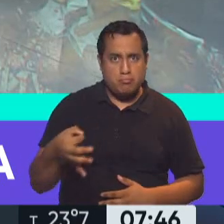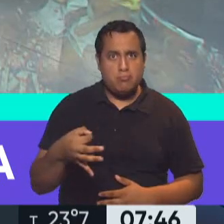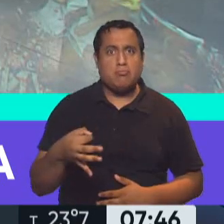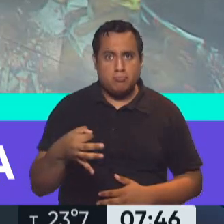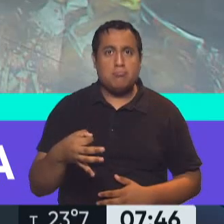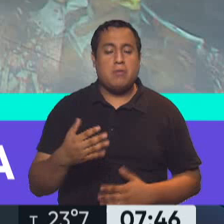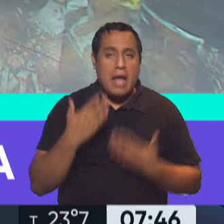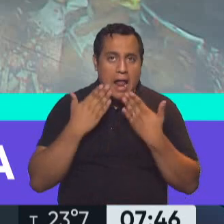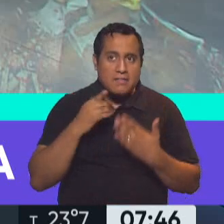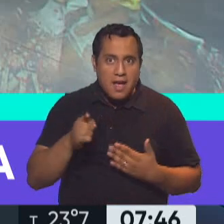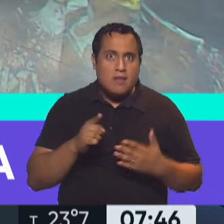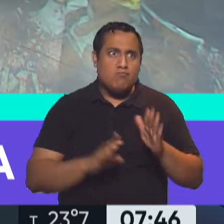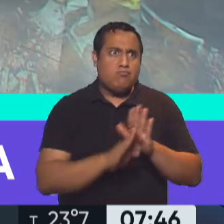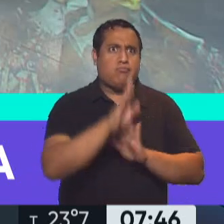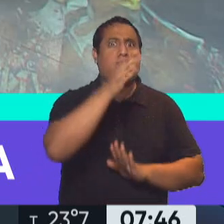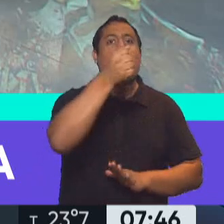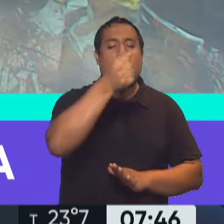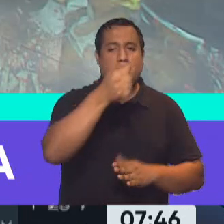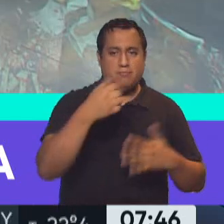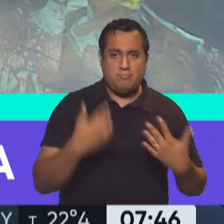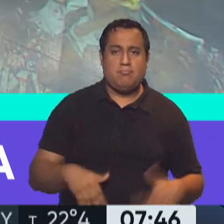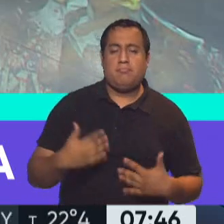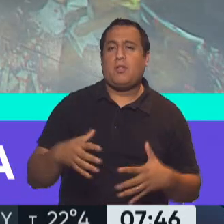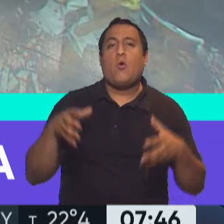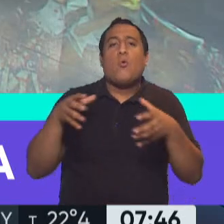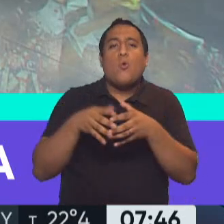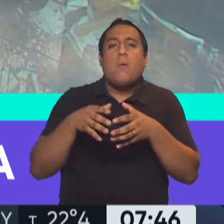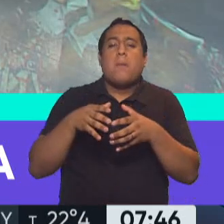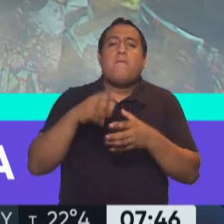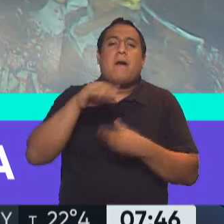manera. Estamos de acuerdo. Es el club de la familia Tapia, sin ningún tipo de dudas.